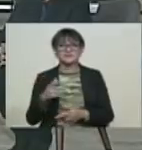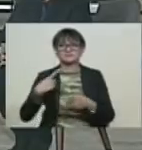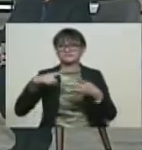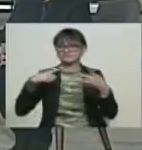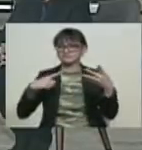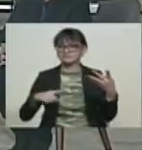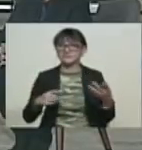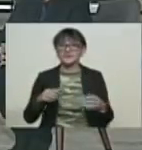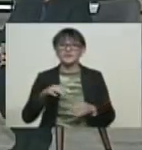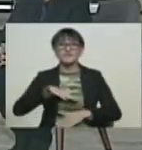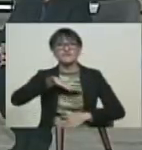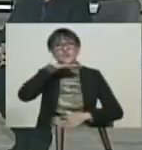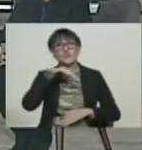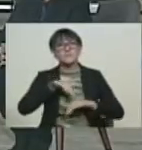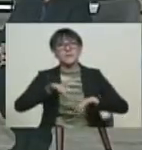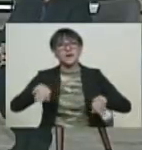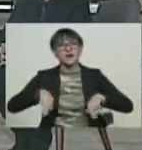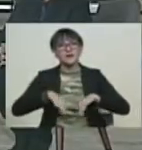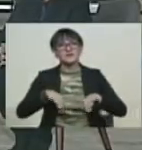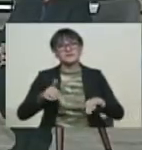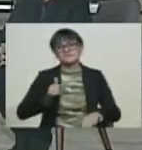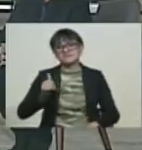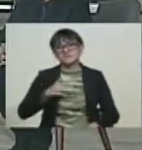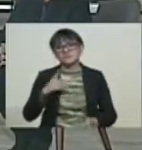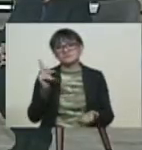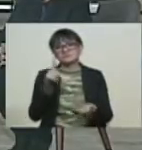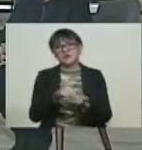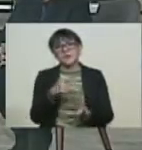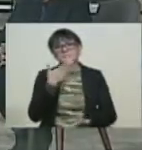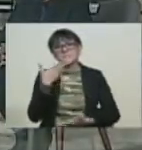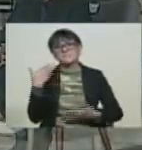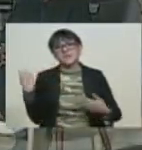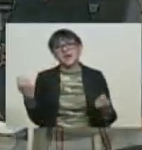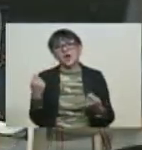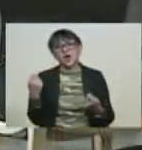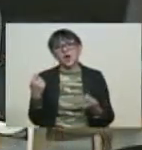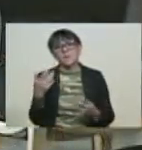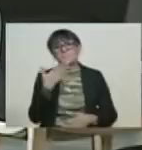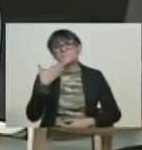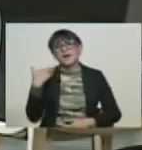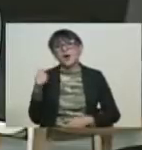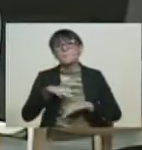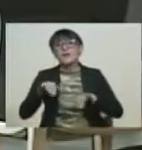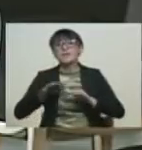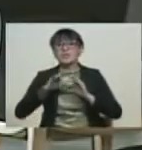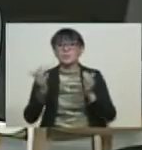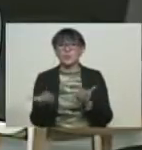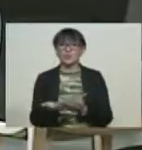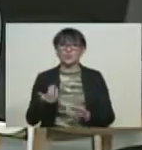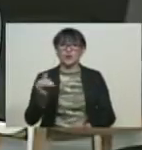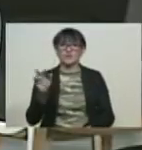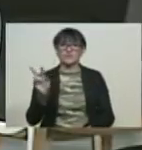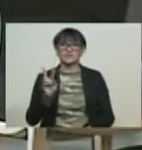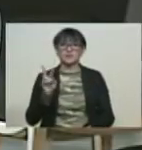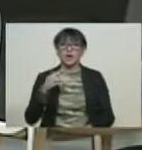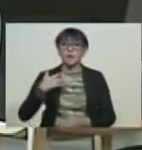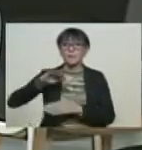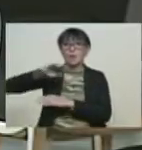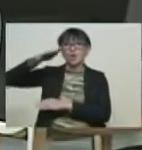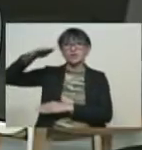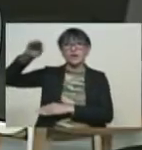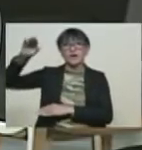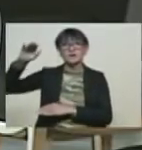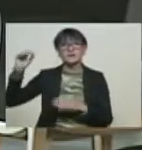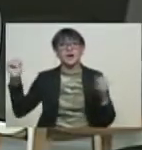Catica. A donde quiera ir. Las mejores playas del mundo. Si usted quiere montaña,